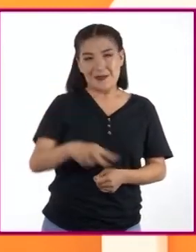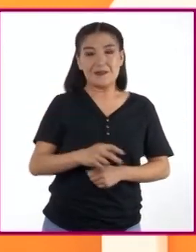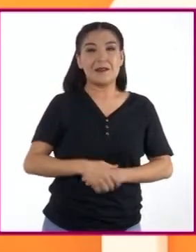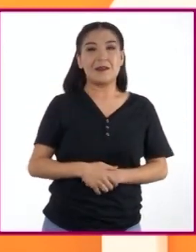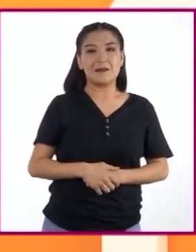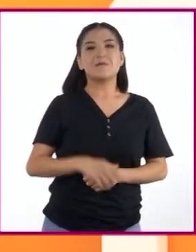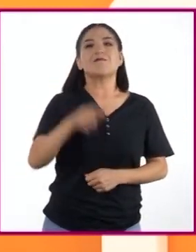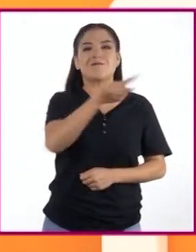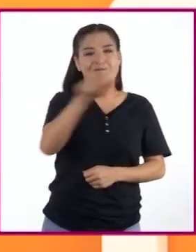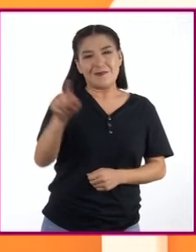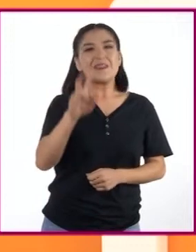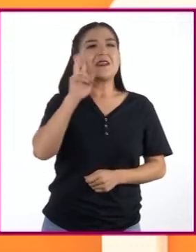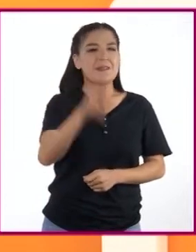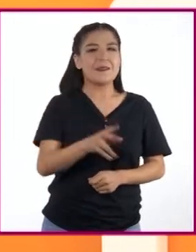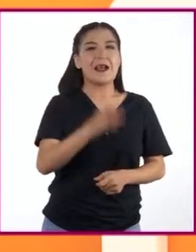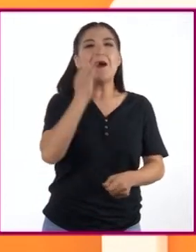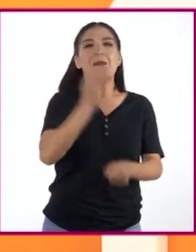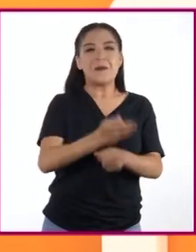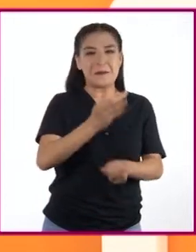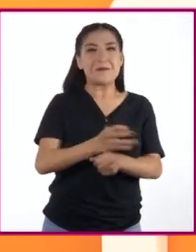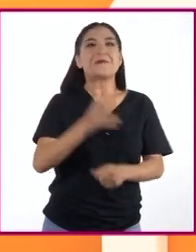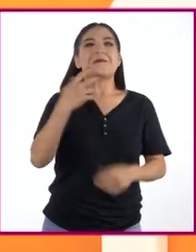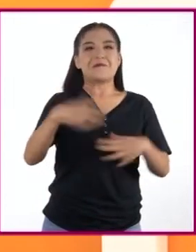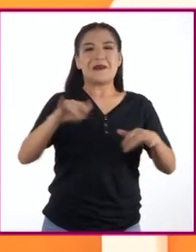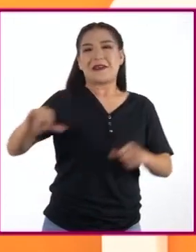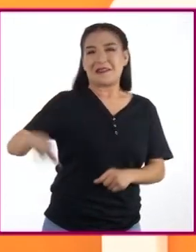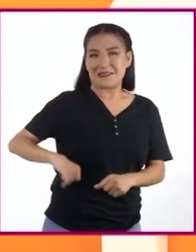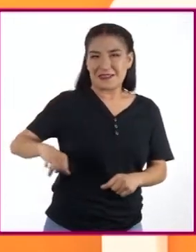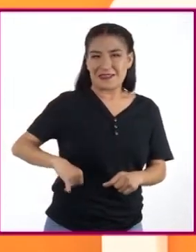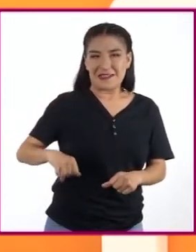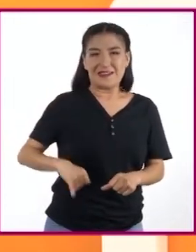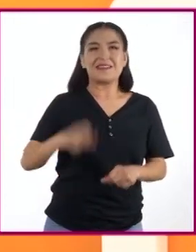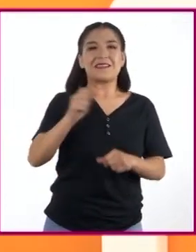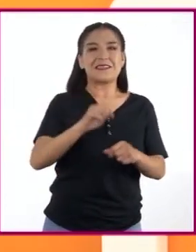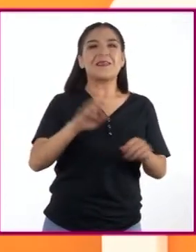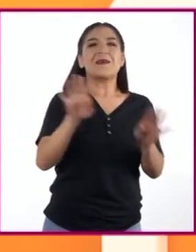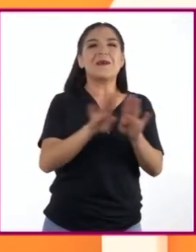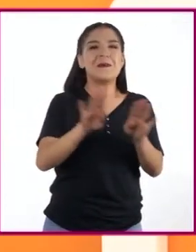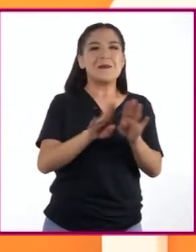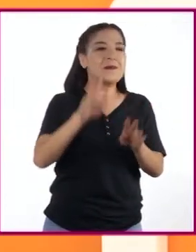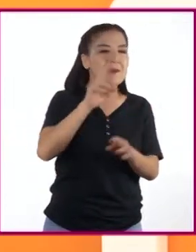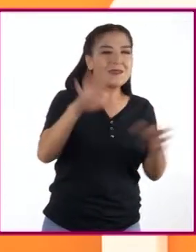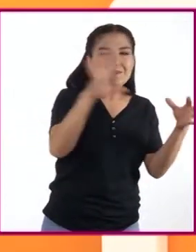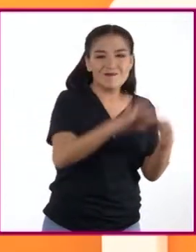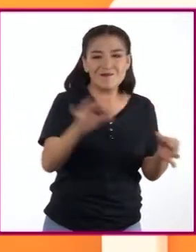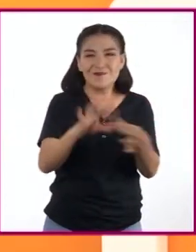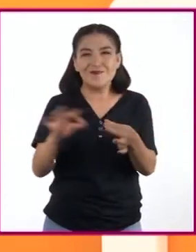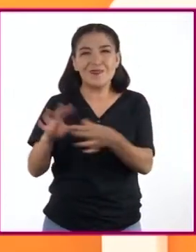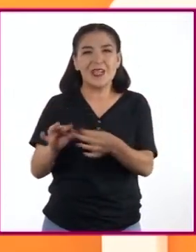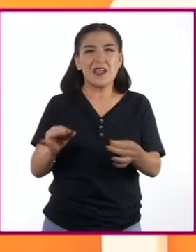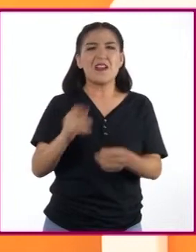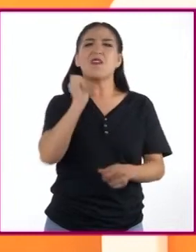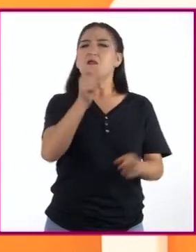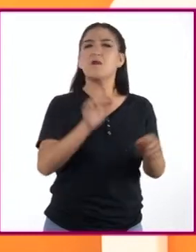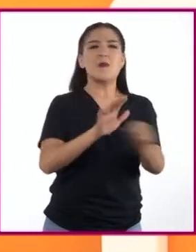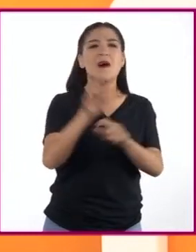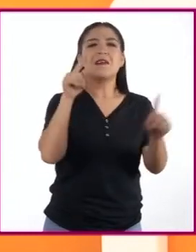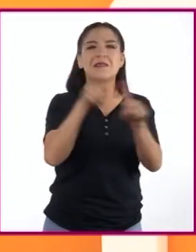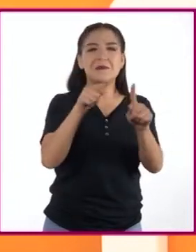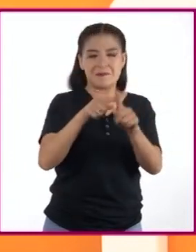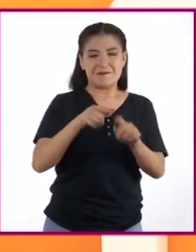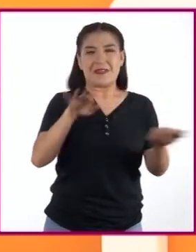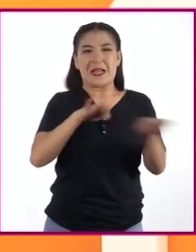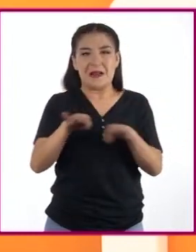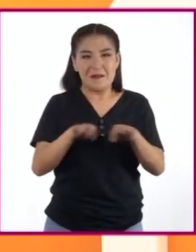pueden deducir, será un recorrido interesante a través del cual sabremos a qué actividades